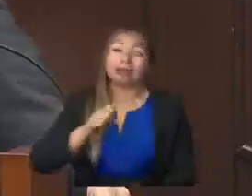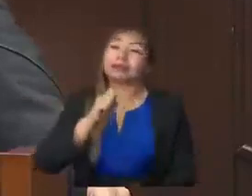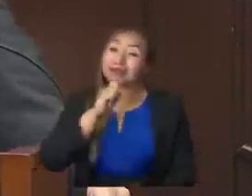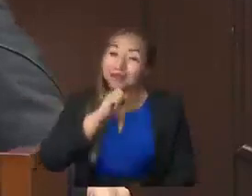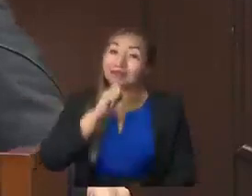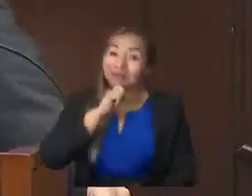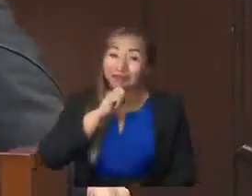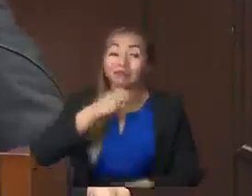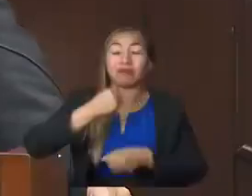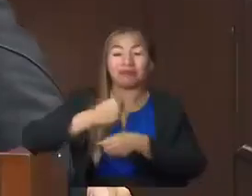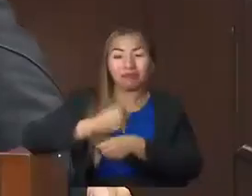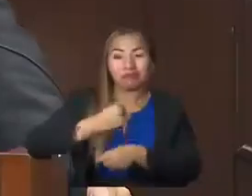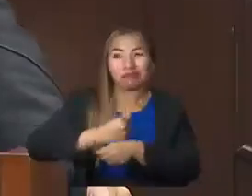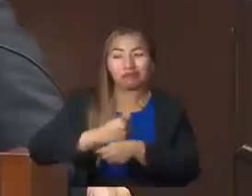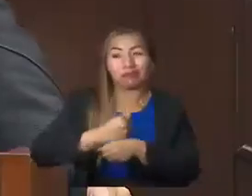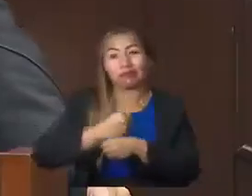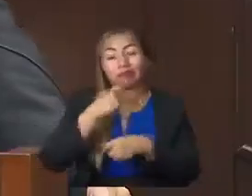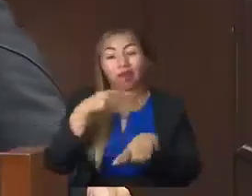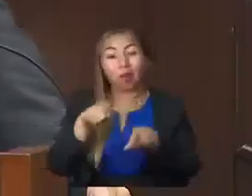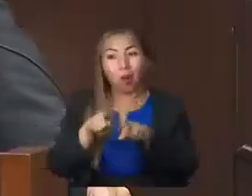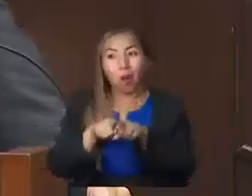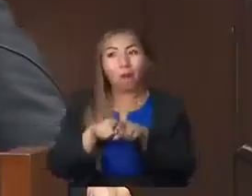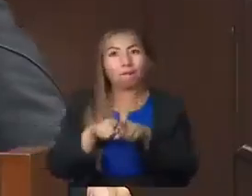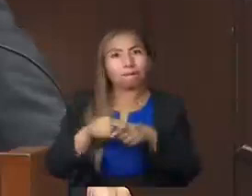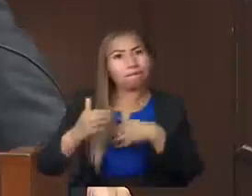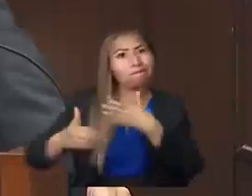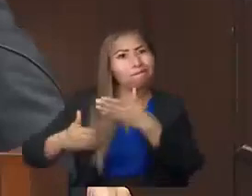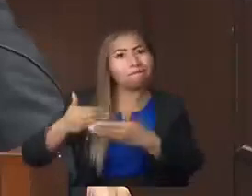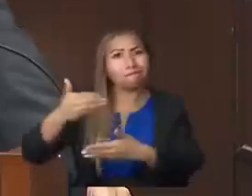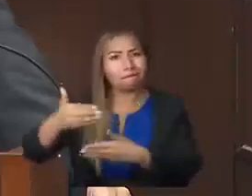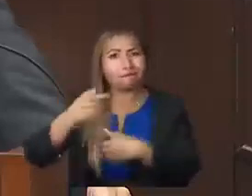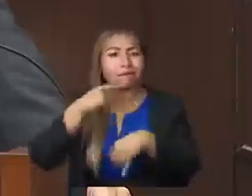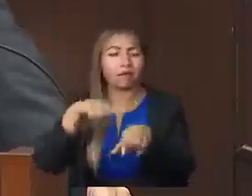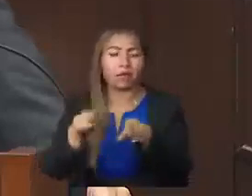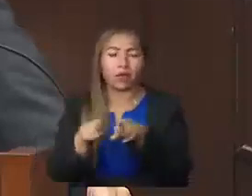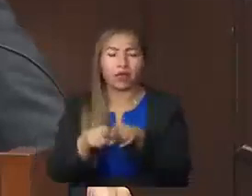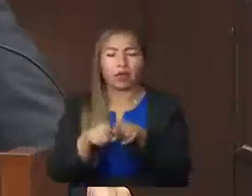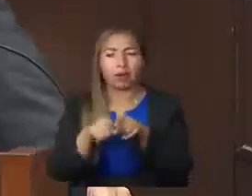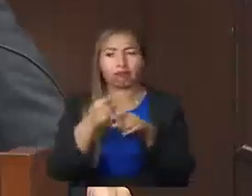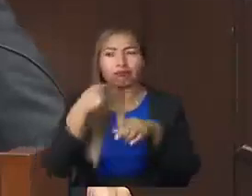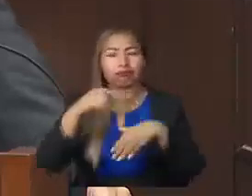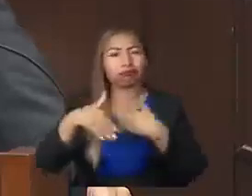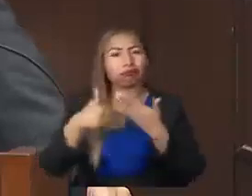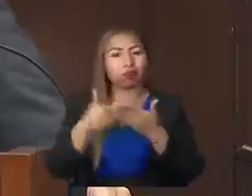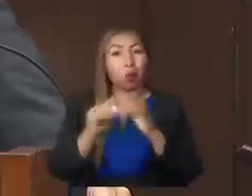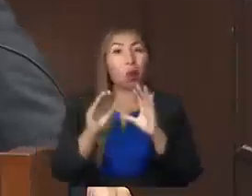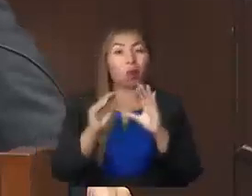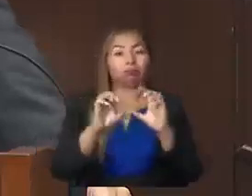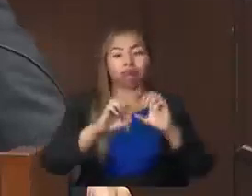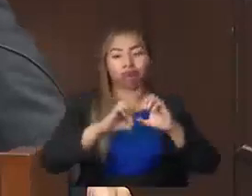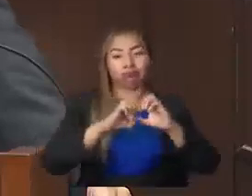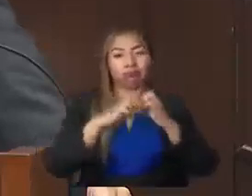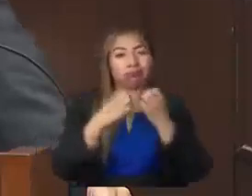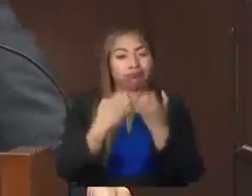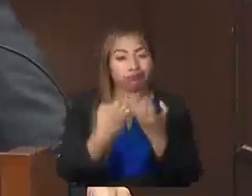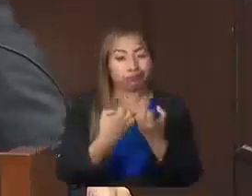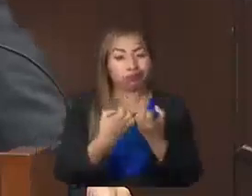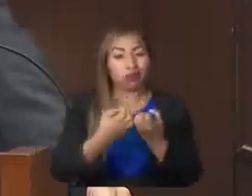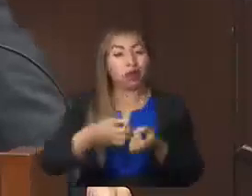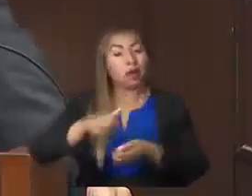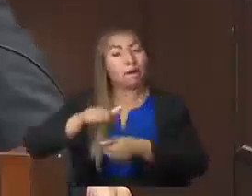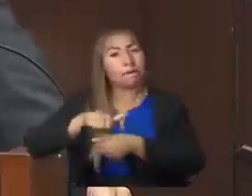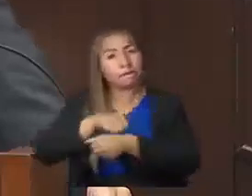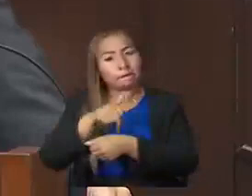lo complejo que es estructurar un concepto de equipo y una práctica